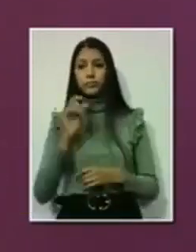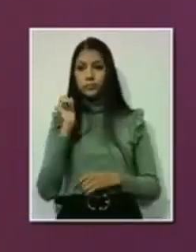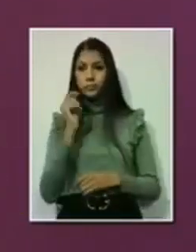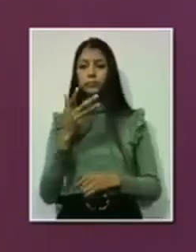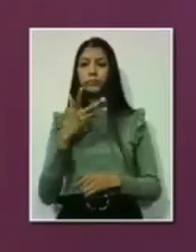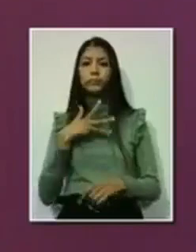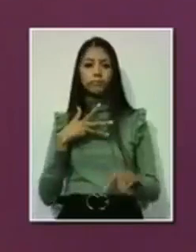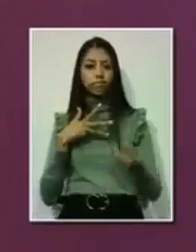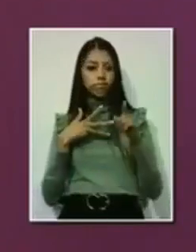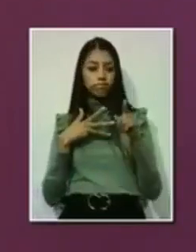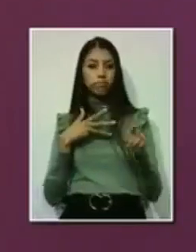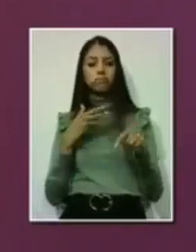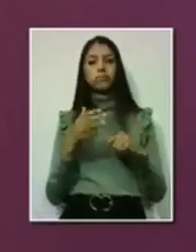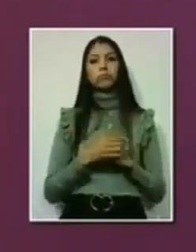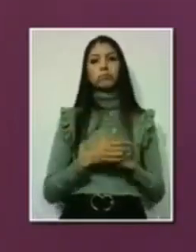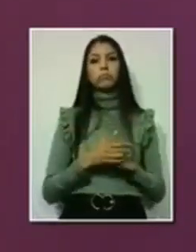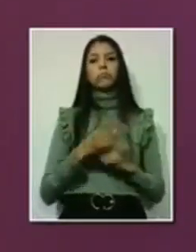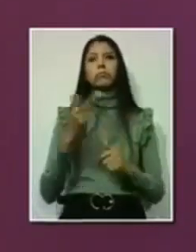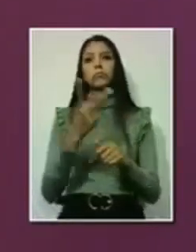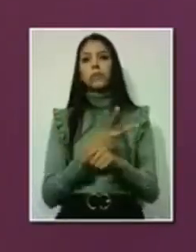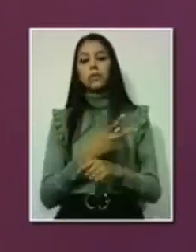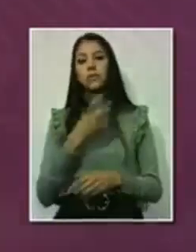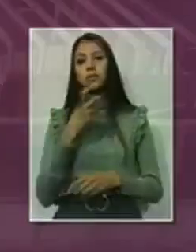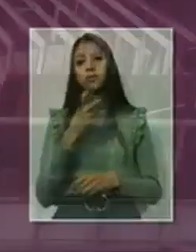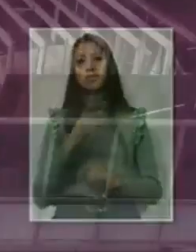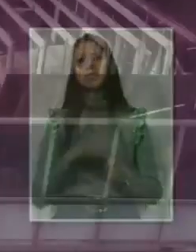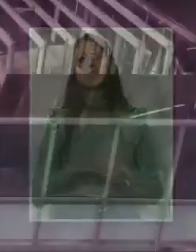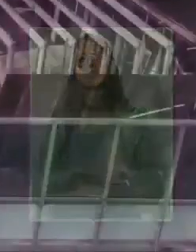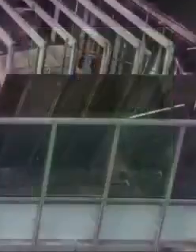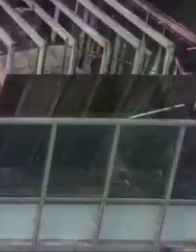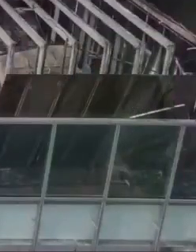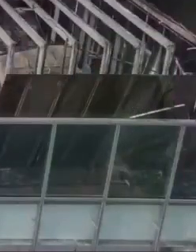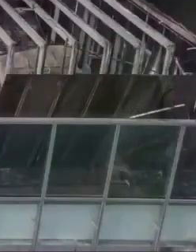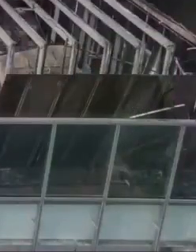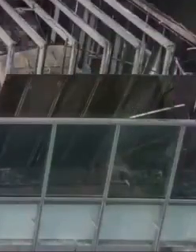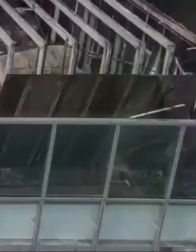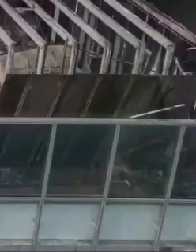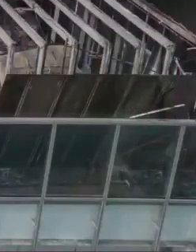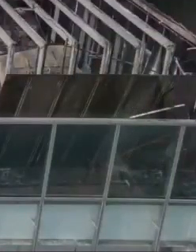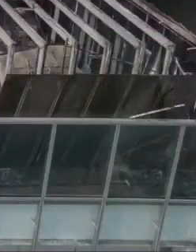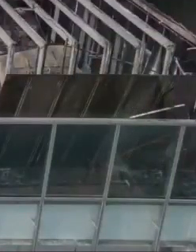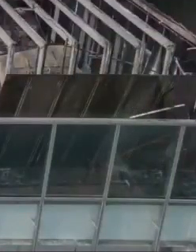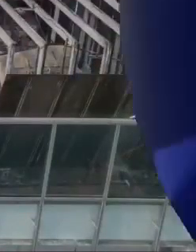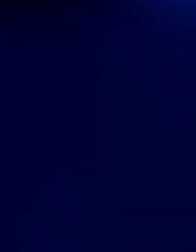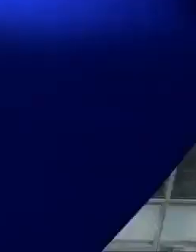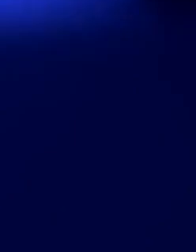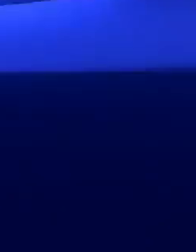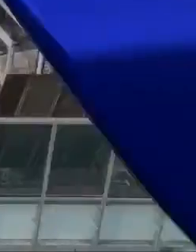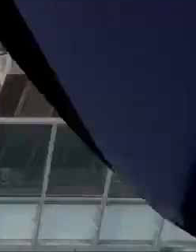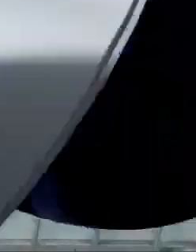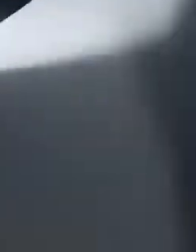está ahí ocurriendo. En Urbis TV Noticias, Aida Espinosa.